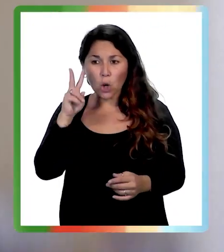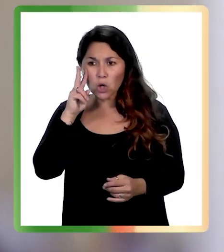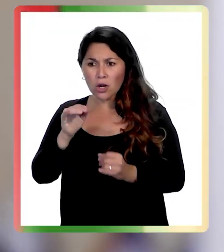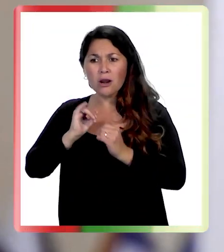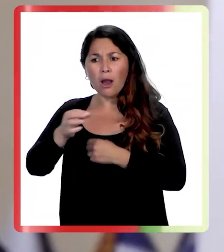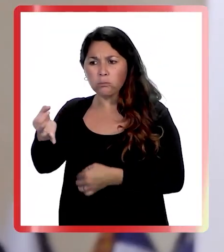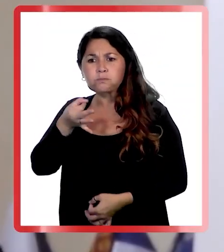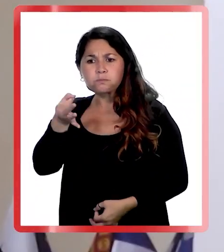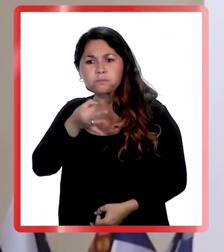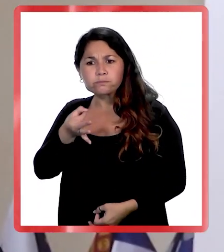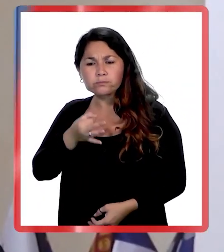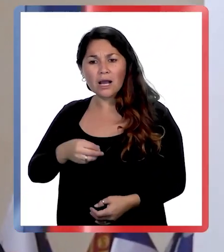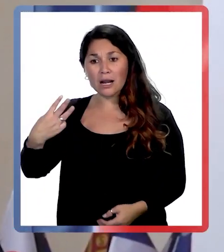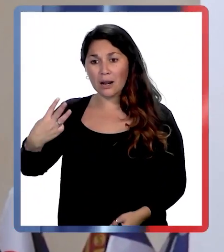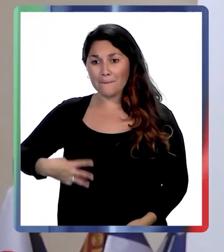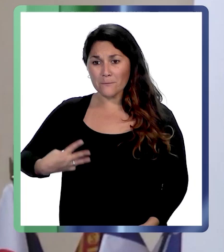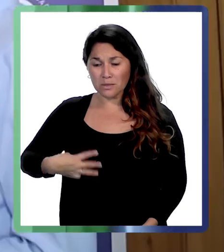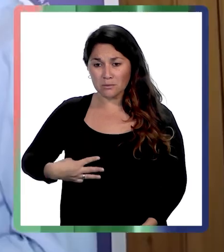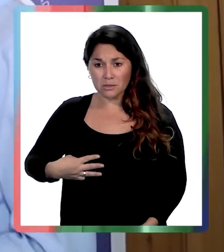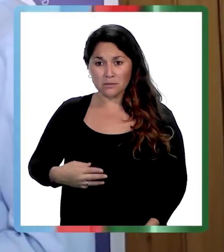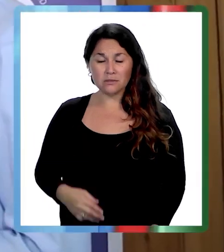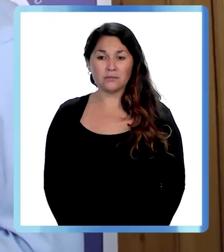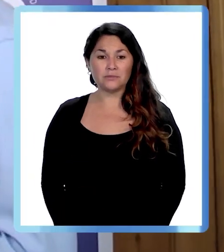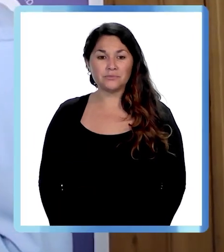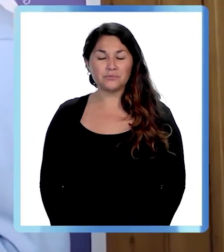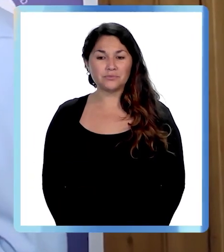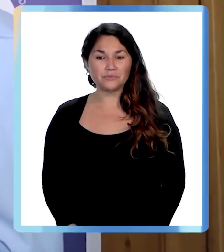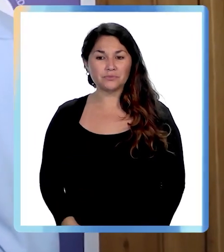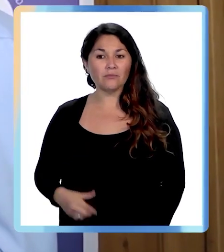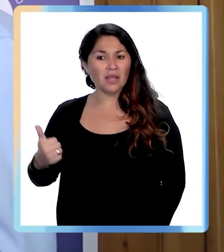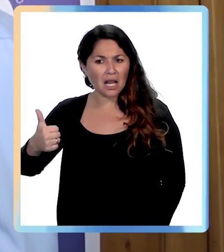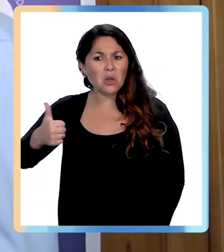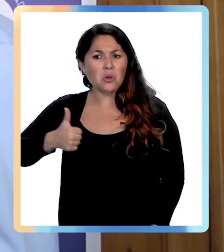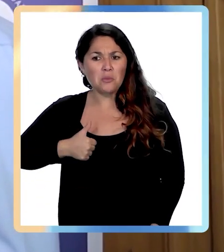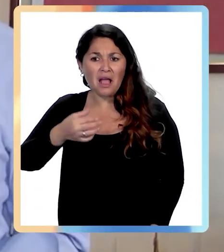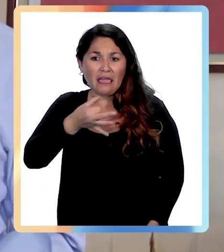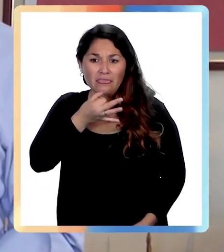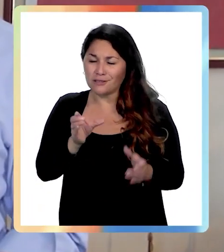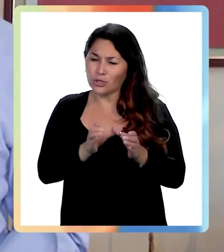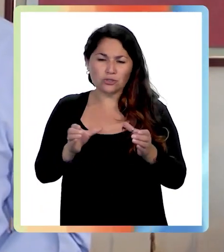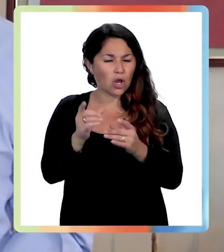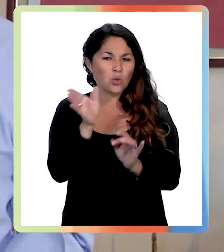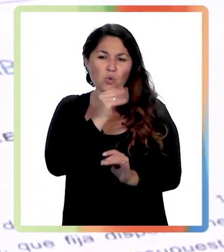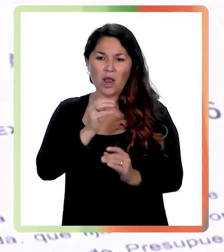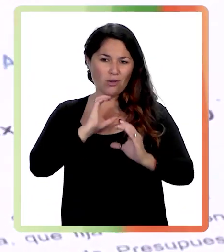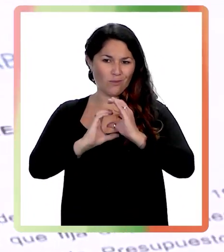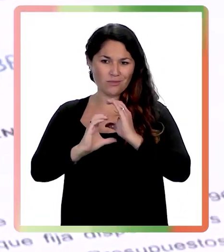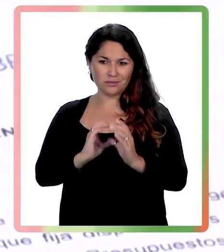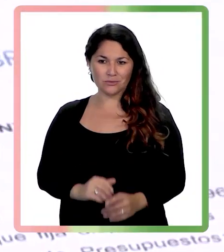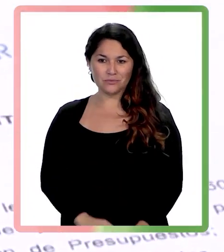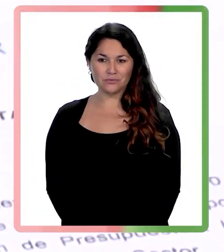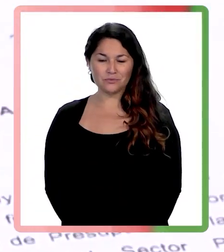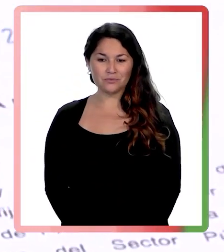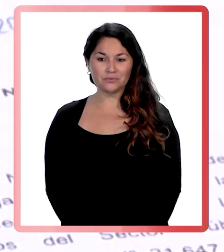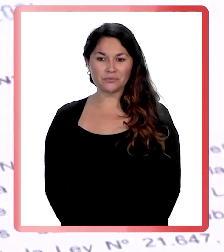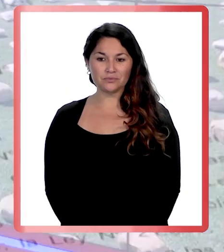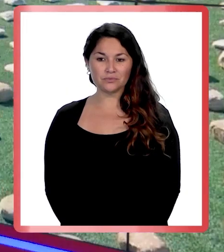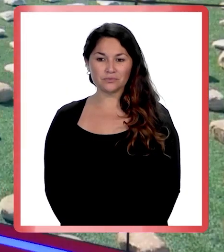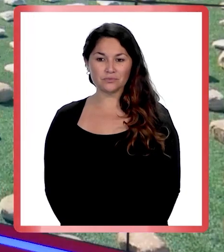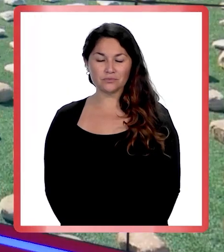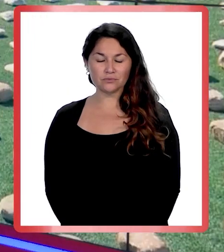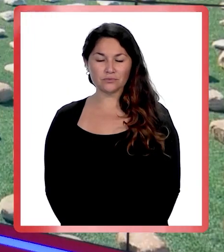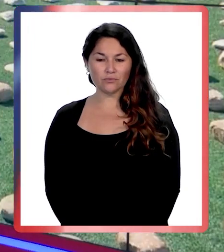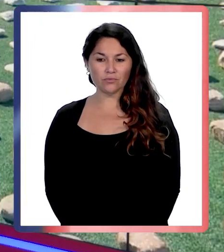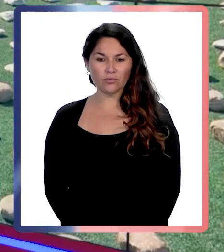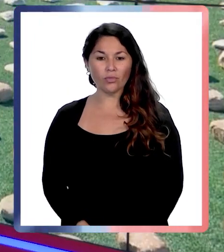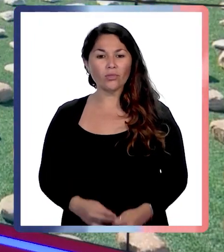una declaración al respecto de la alcaldesa Antonieta Oyarzo. Sin embargo, su equipo de comunicaciones indicó que por el momento no se referiría al tema.